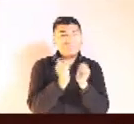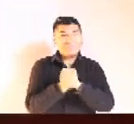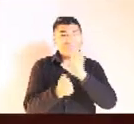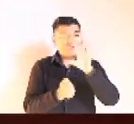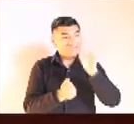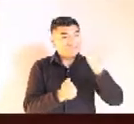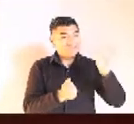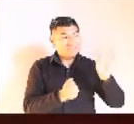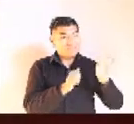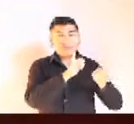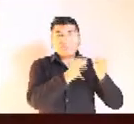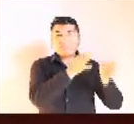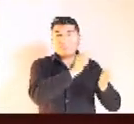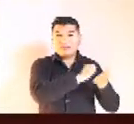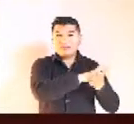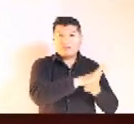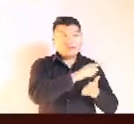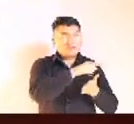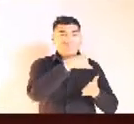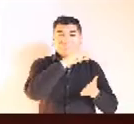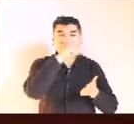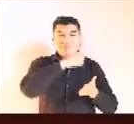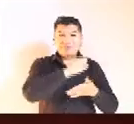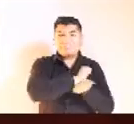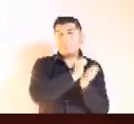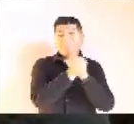no necesitan convertirse.